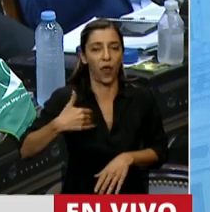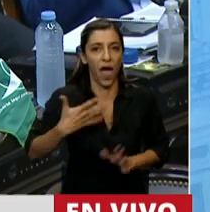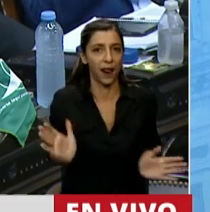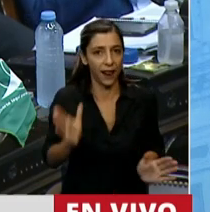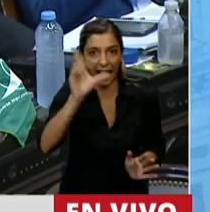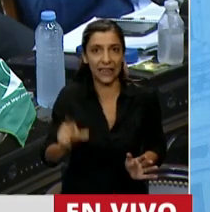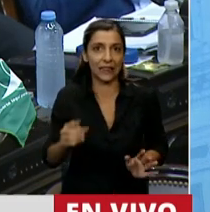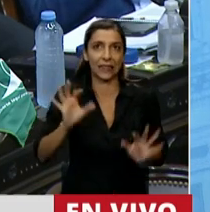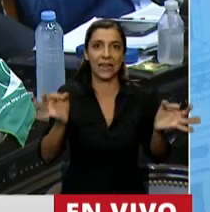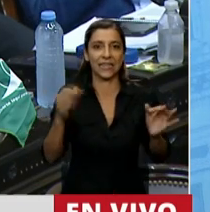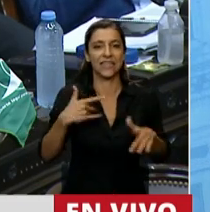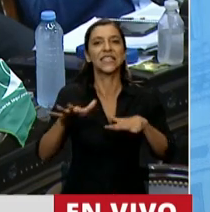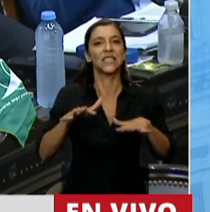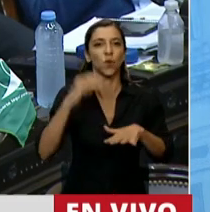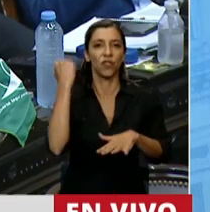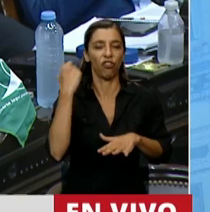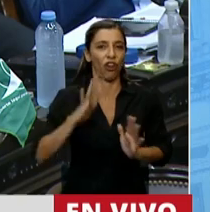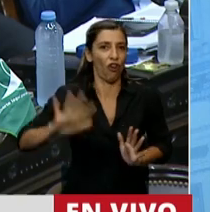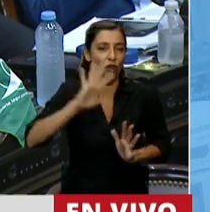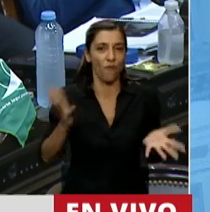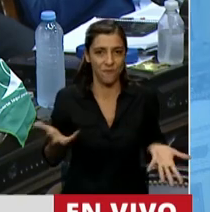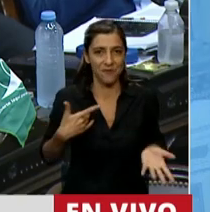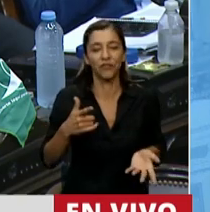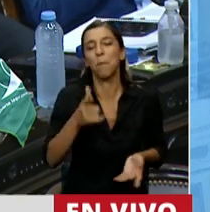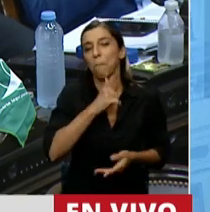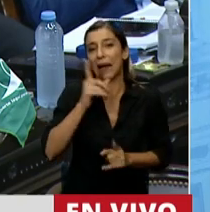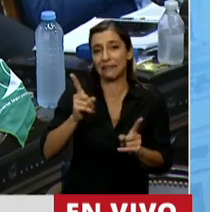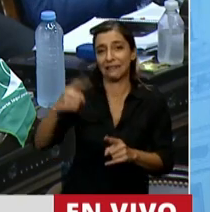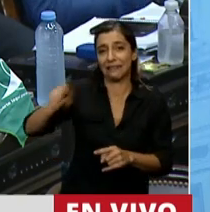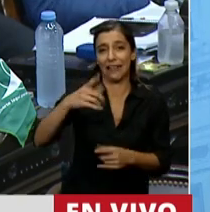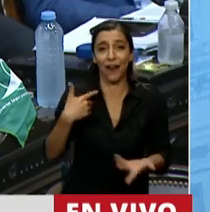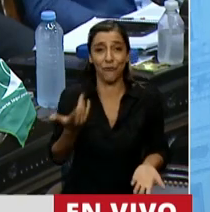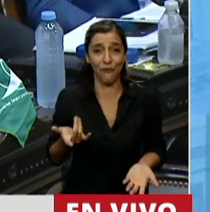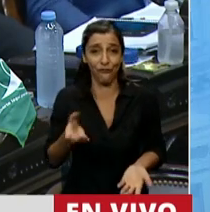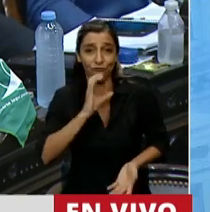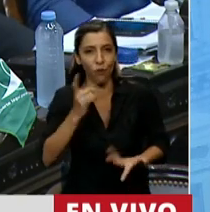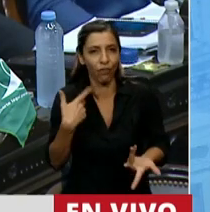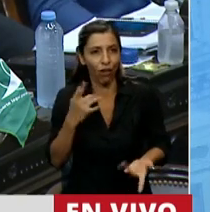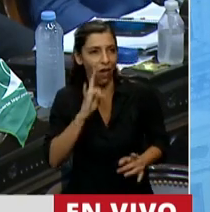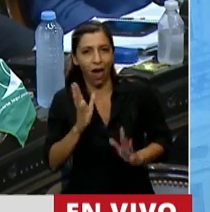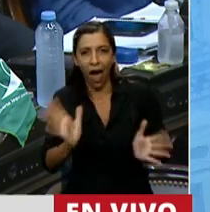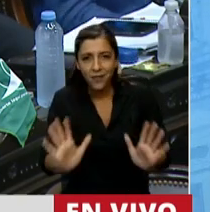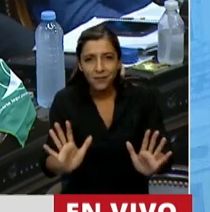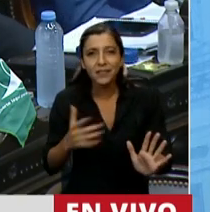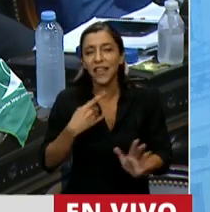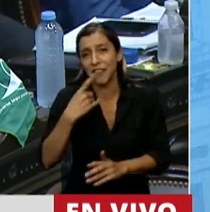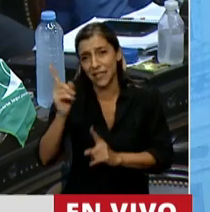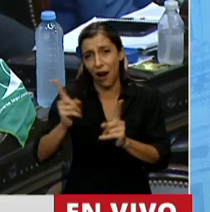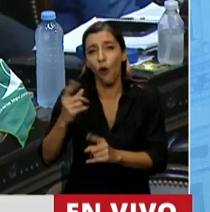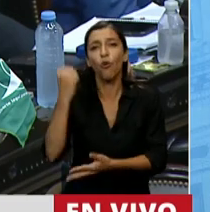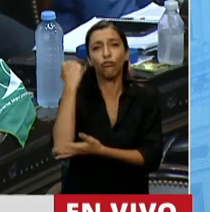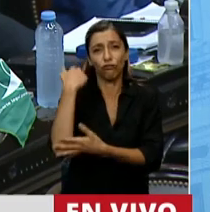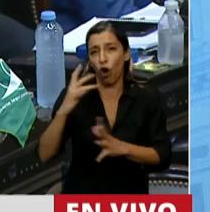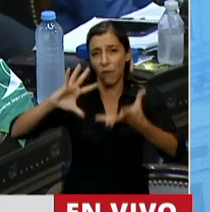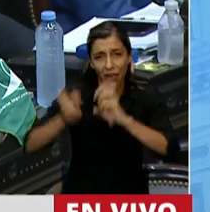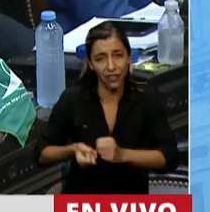La verdad que es casi cínico que algunas que acompañaron un proyecto político que destruyó la economía de nuestro país, que